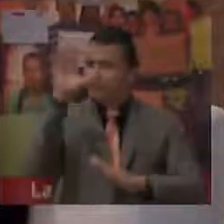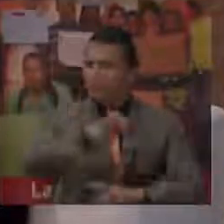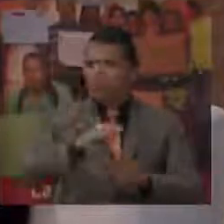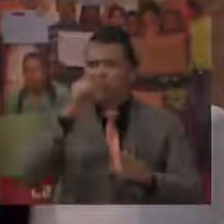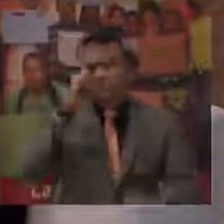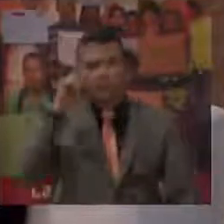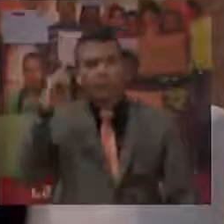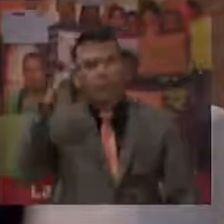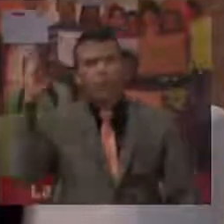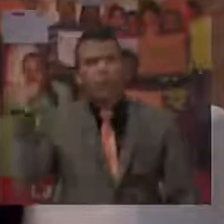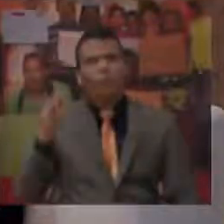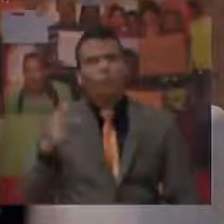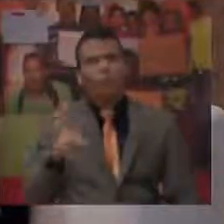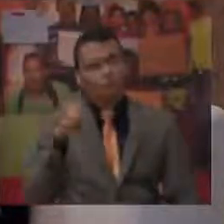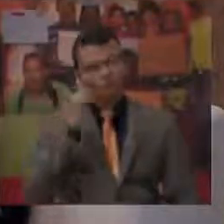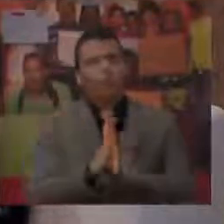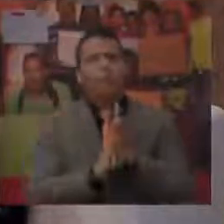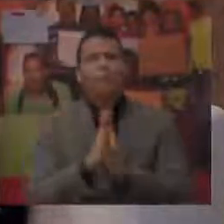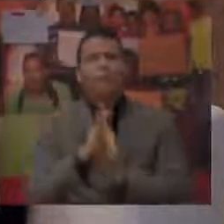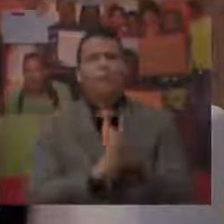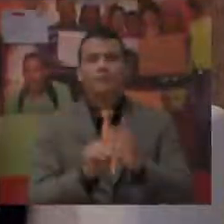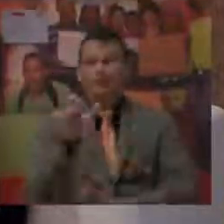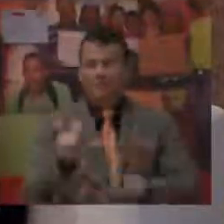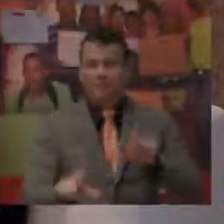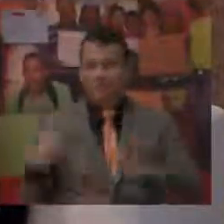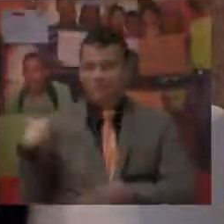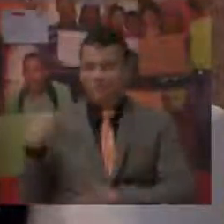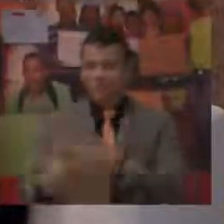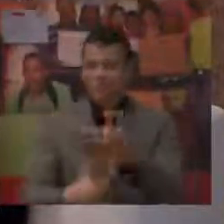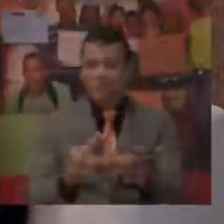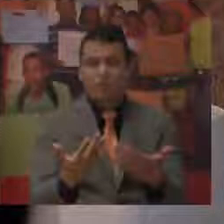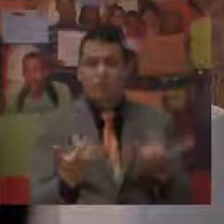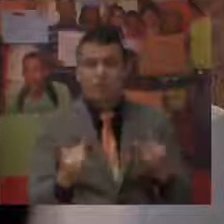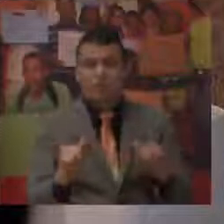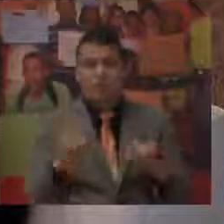expectativa actual de las personas en proceso de reintegración